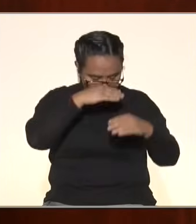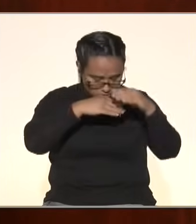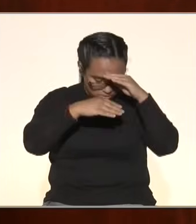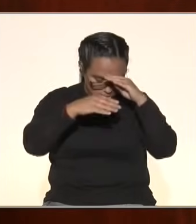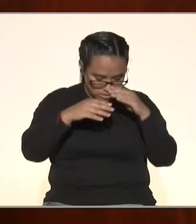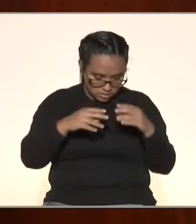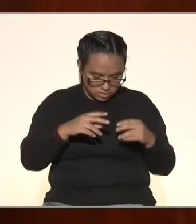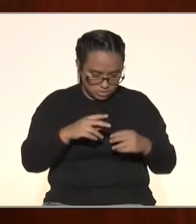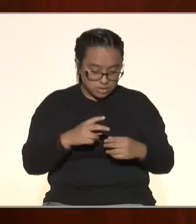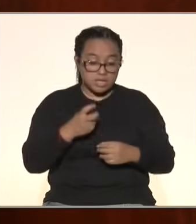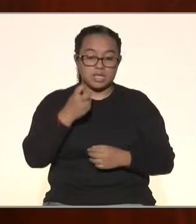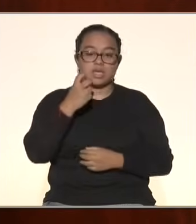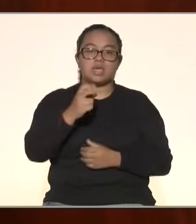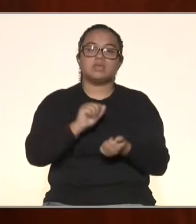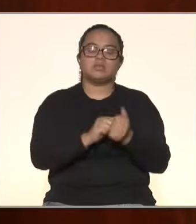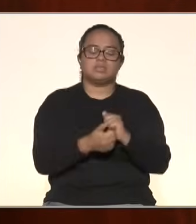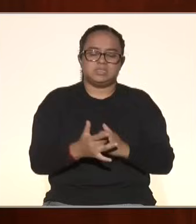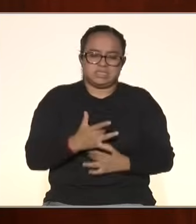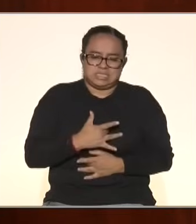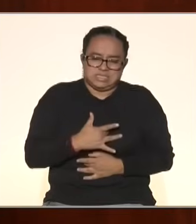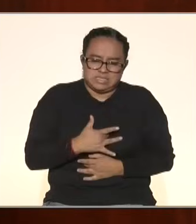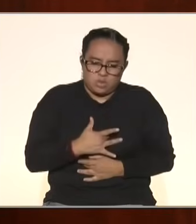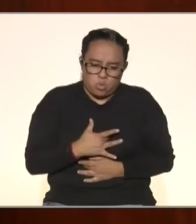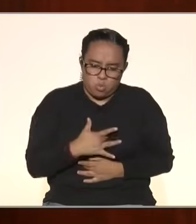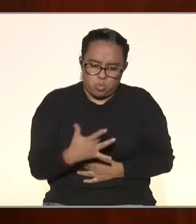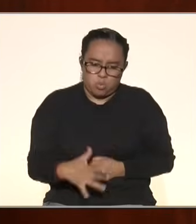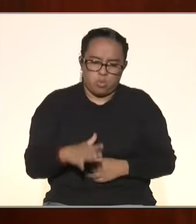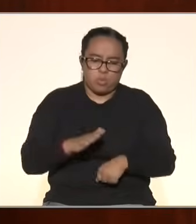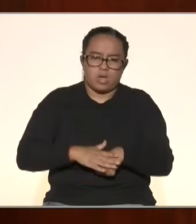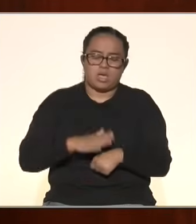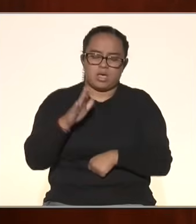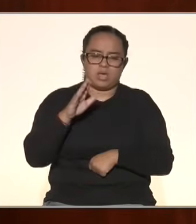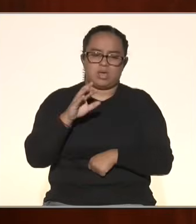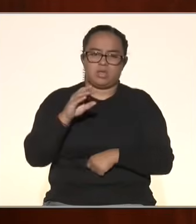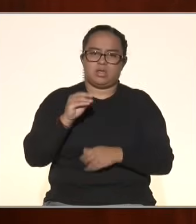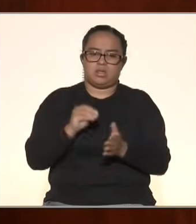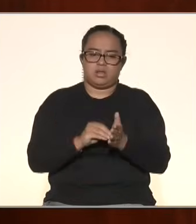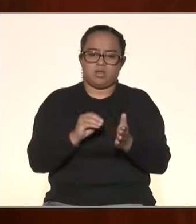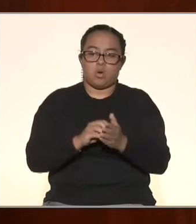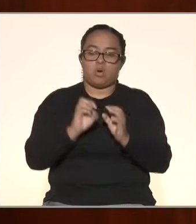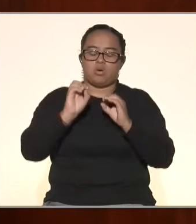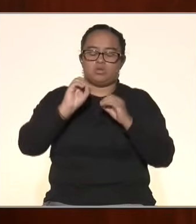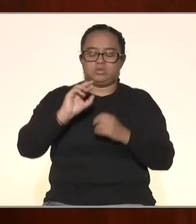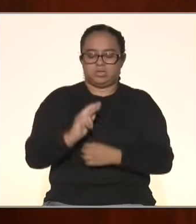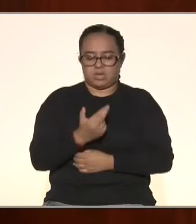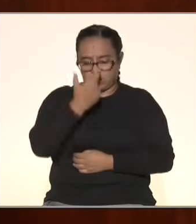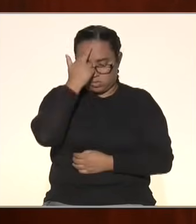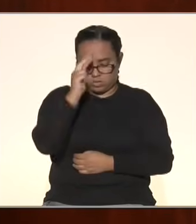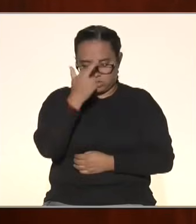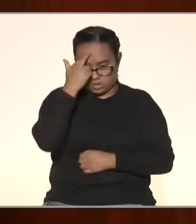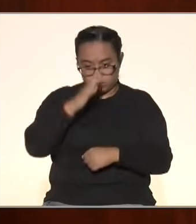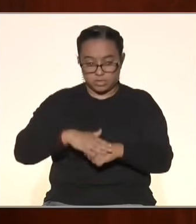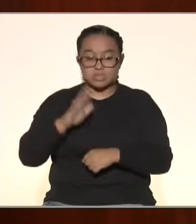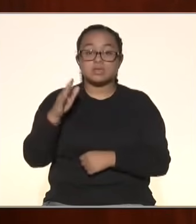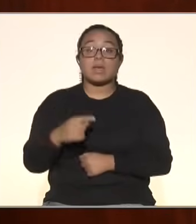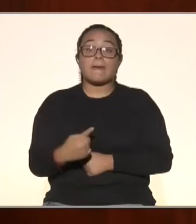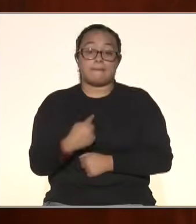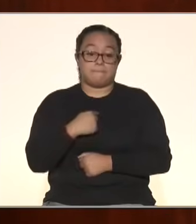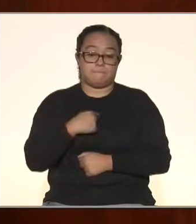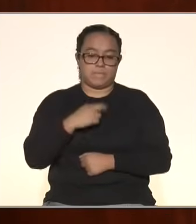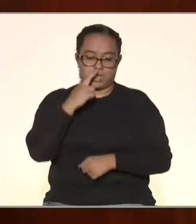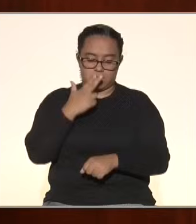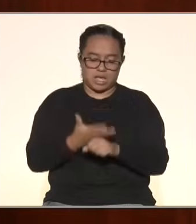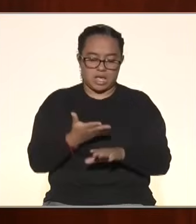Pues puede desatarse el duelo o revocarse el duelo ahí, ¿vale? Creo que es responsabilidad mía trabajarlo